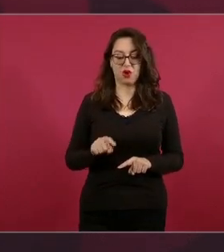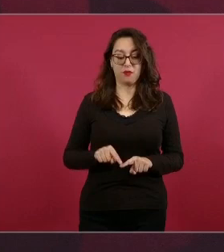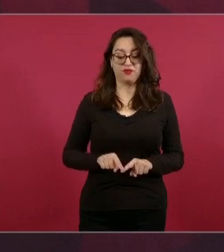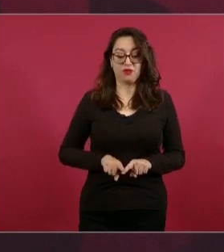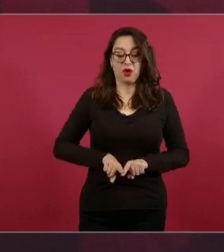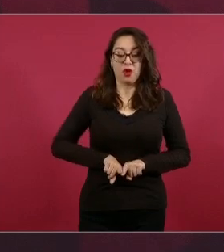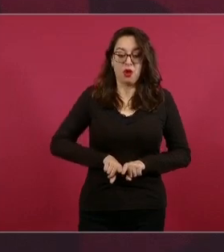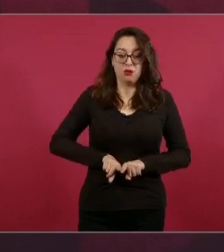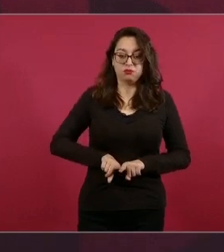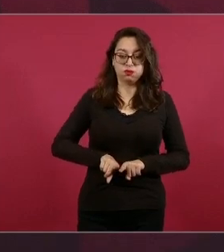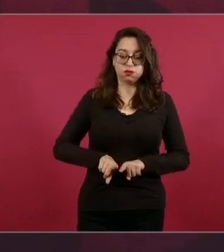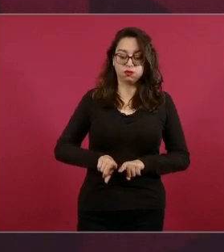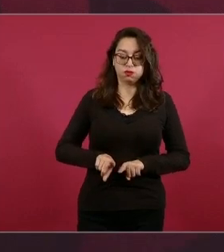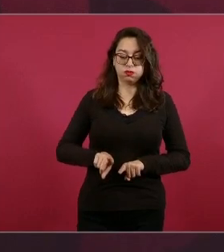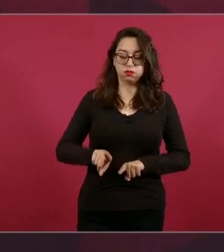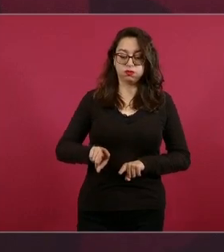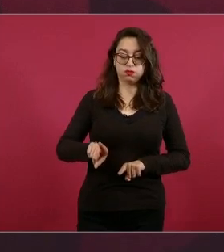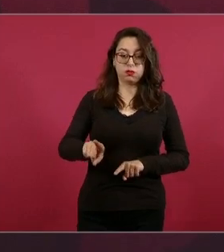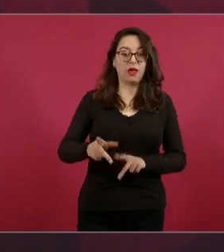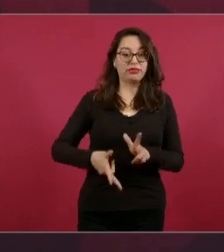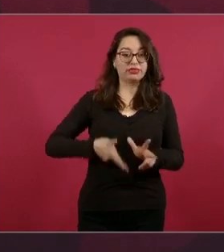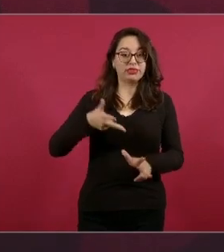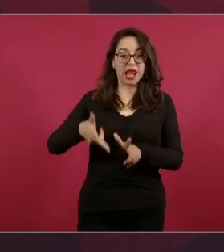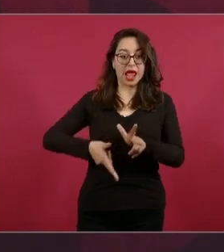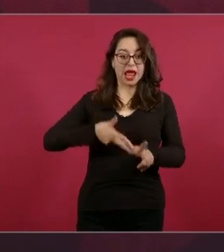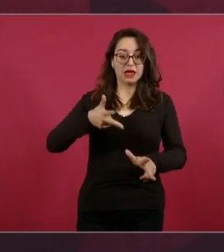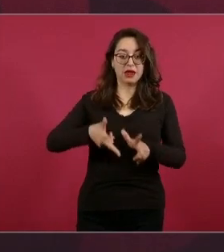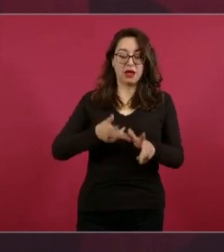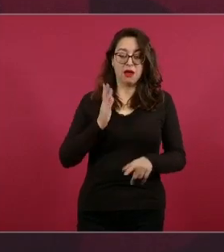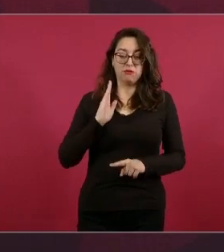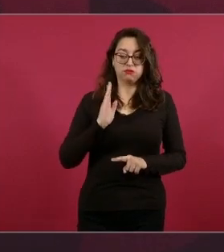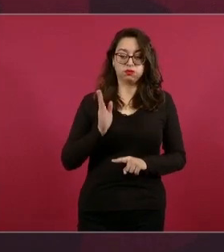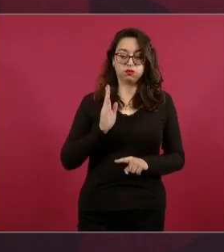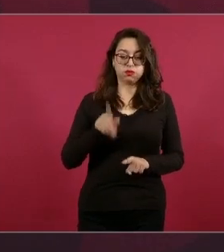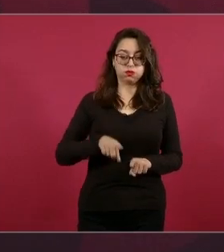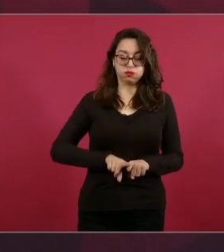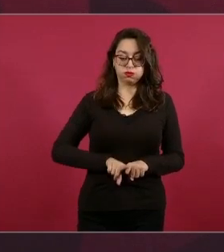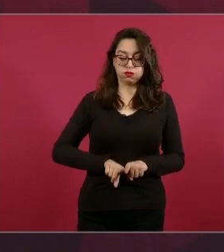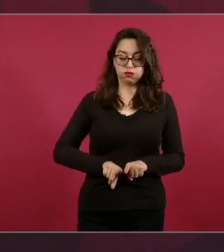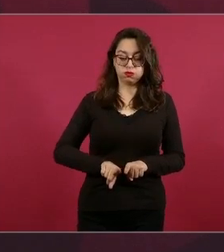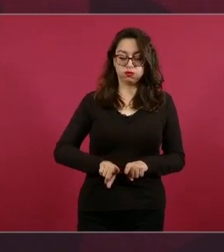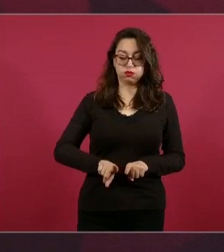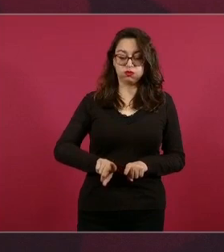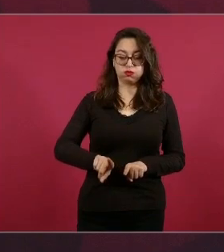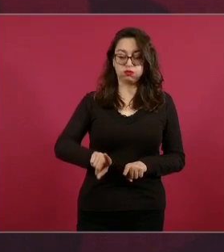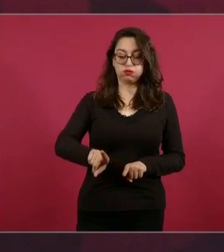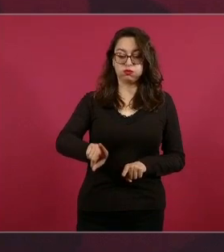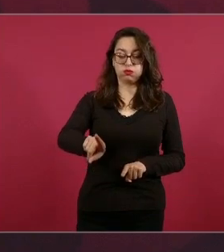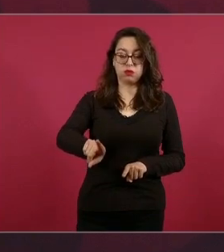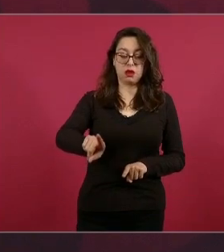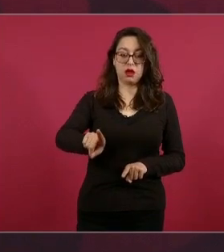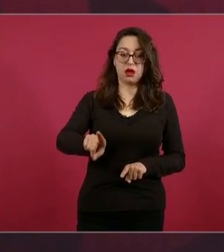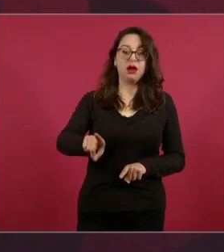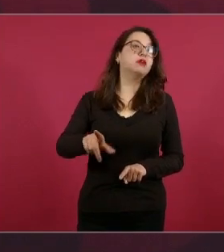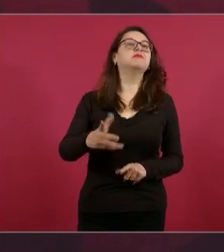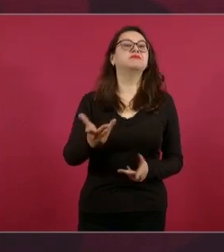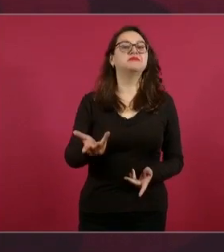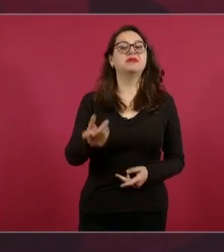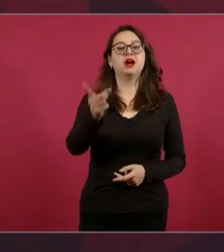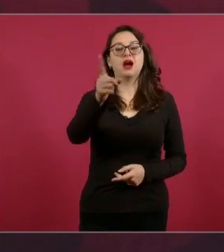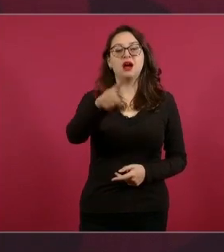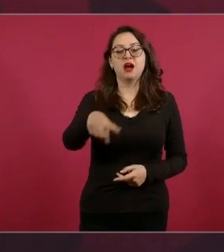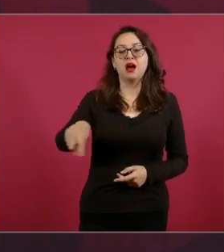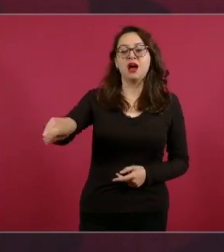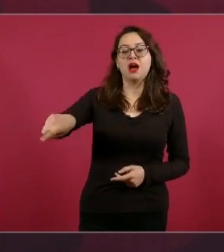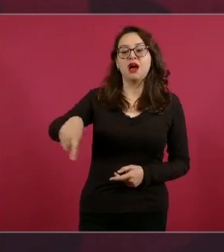y tenemos enfrente, del lado del Golfo, toda la costa este